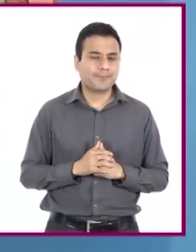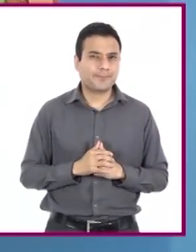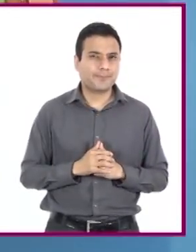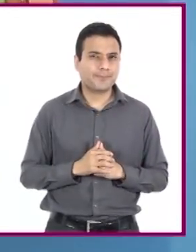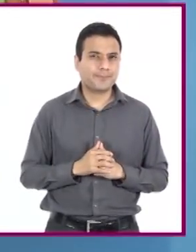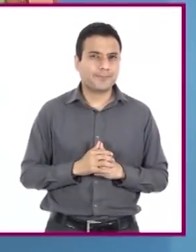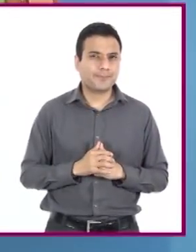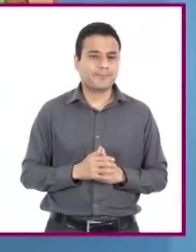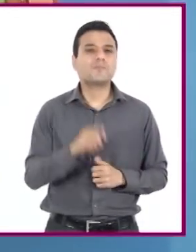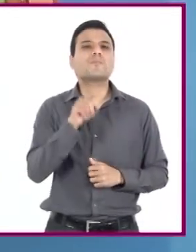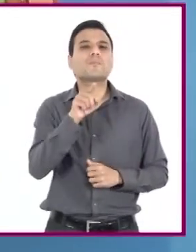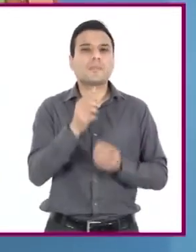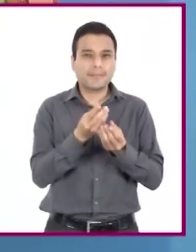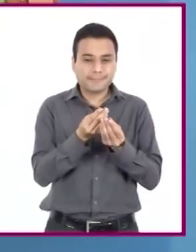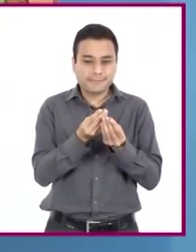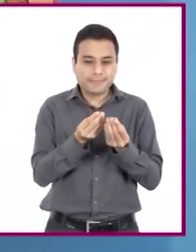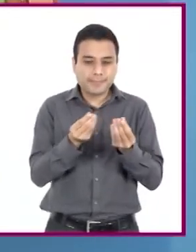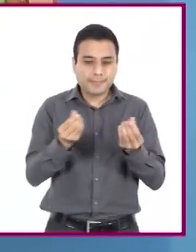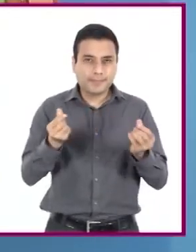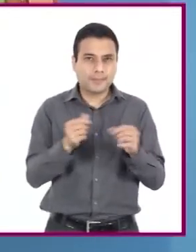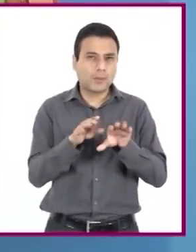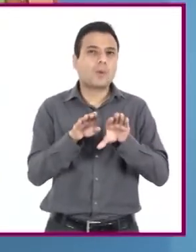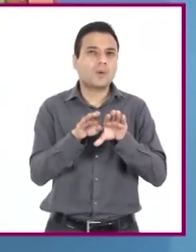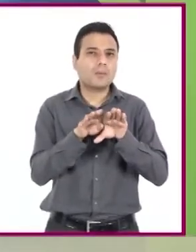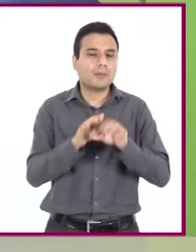¿Cómo se han sobrepuesto a ello?